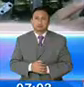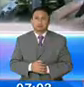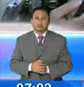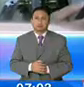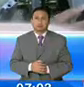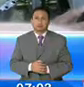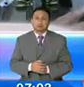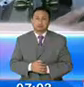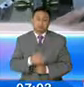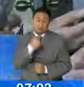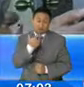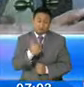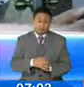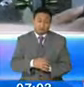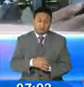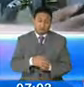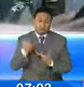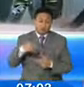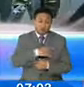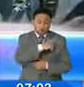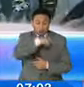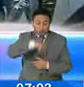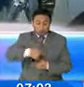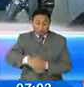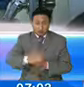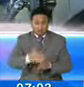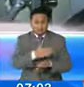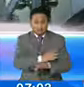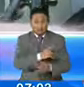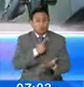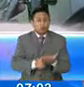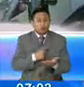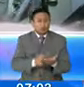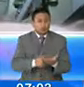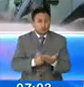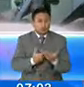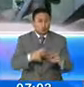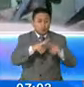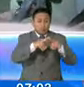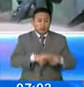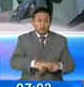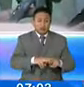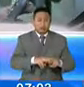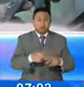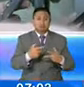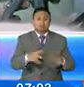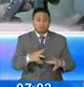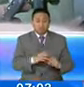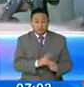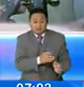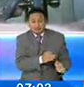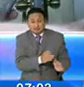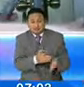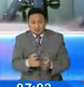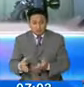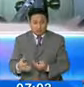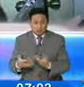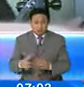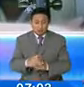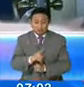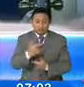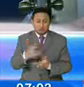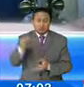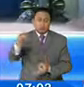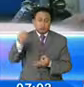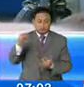Bueno, como le dije, nosotros también hacemos un análisis y una verificación de lo mismo. Asimismo, damos tratamiento a los documentos